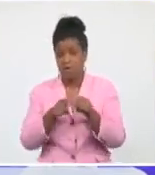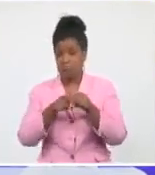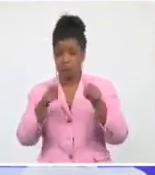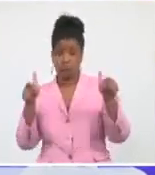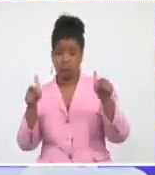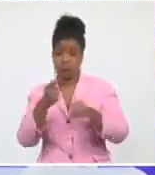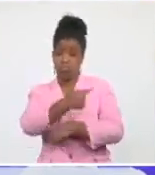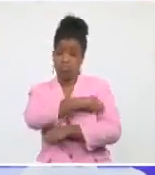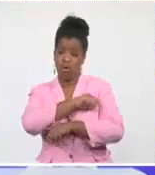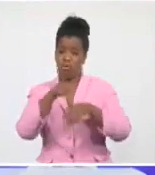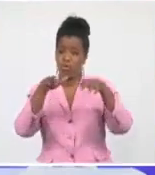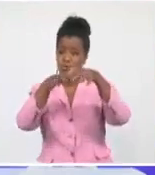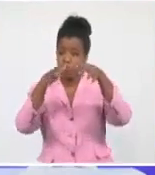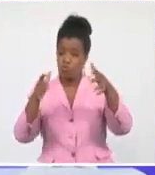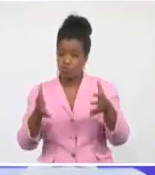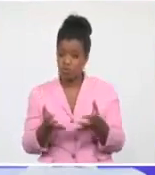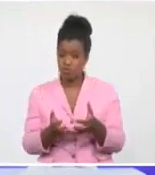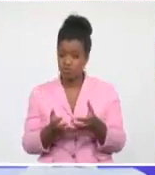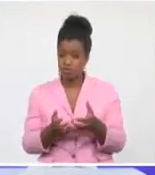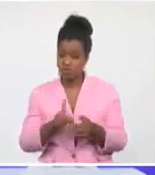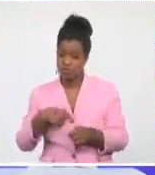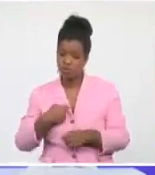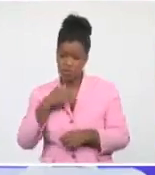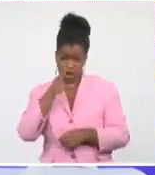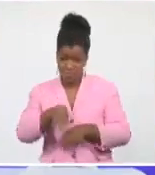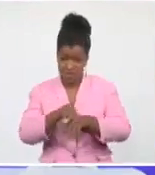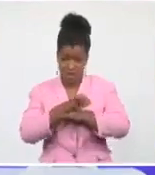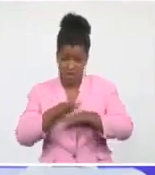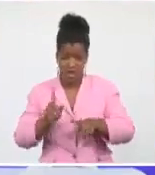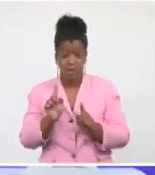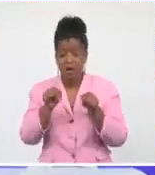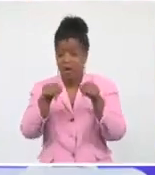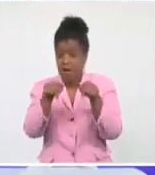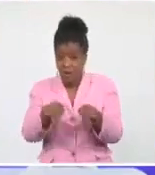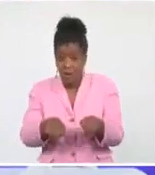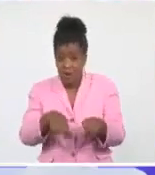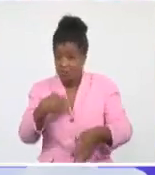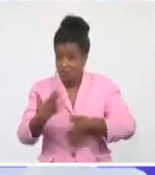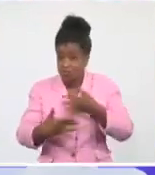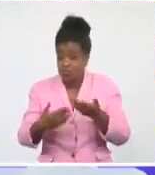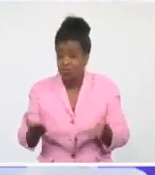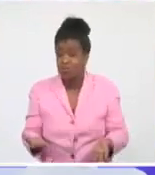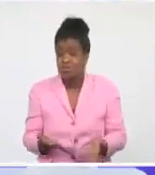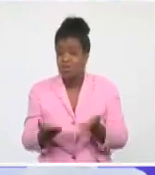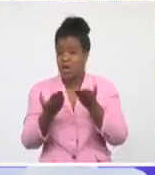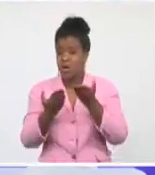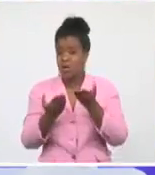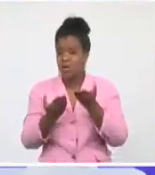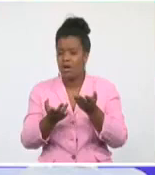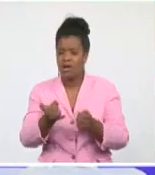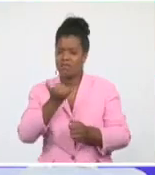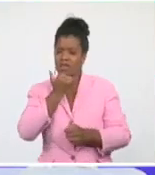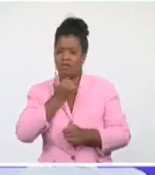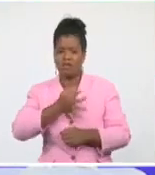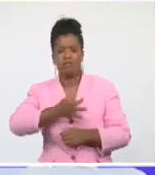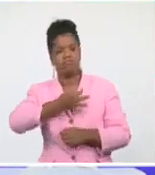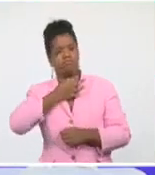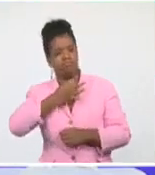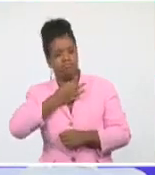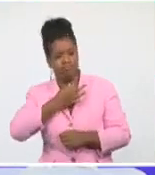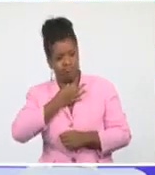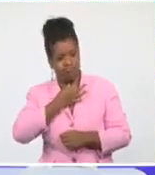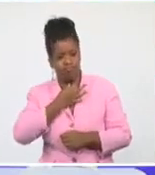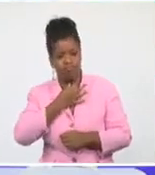mundo. Seamos honestos, los actuales paradigmas de desarrollo provocan pobreza y exclusión de las